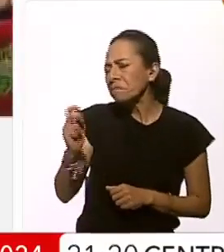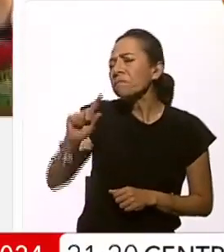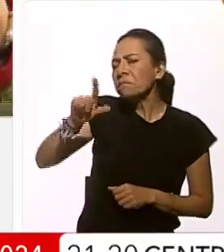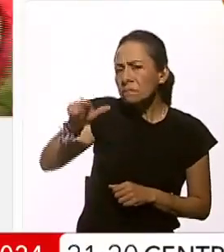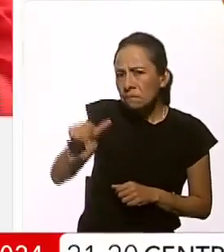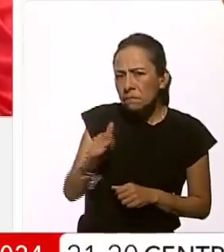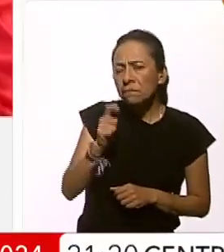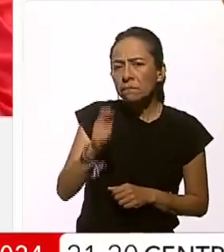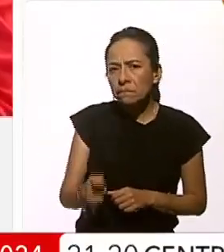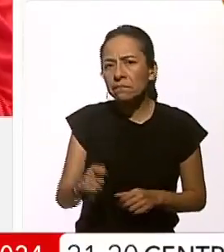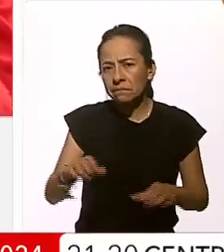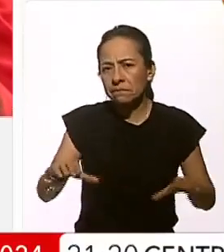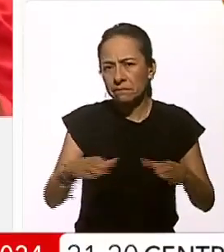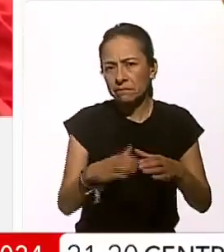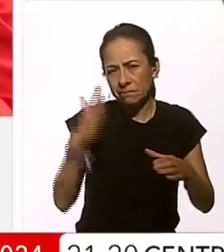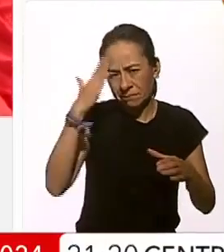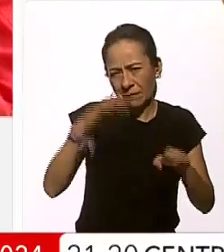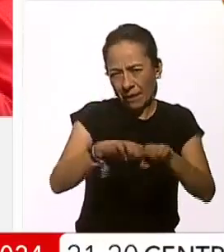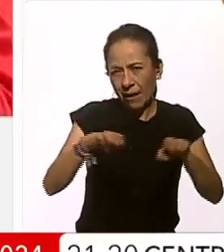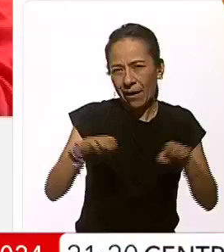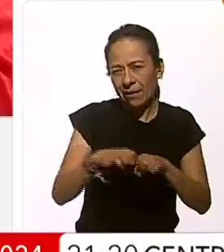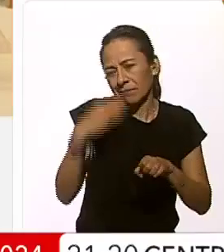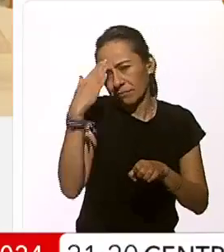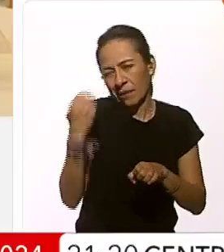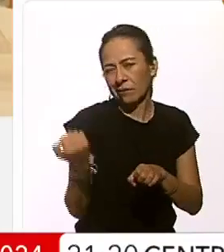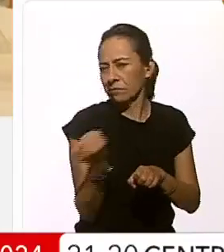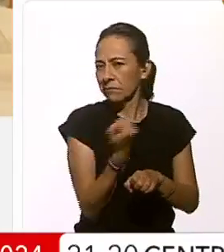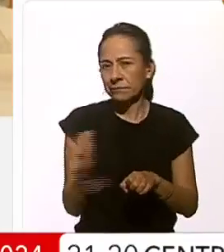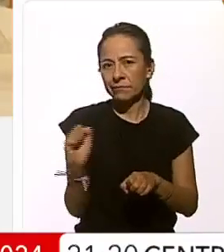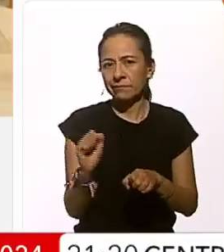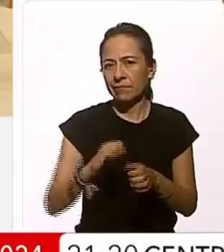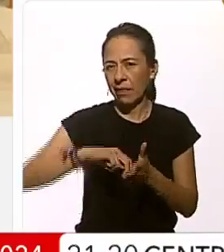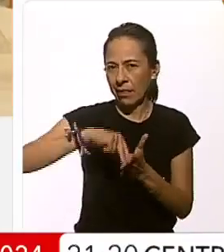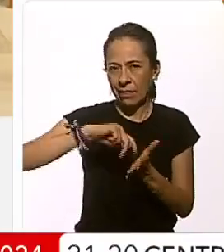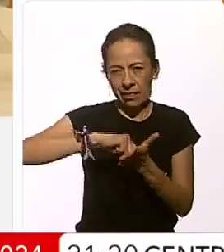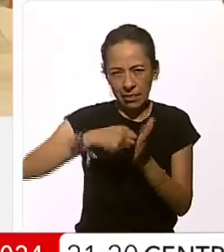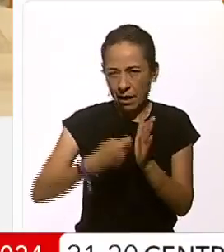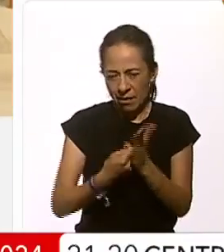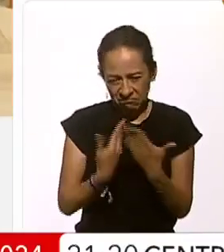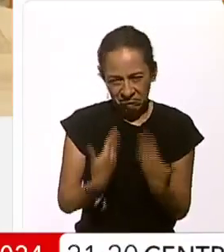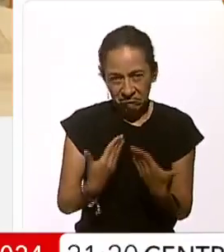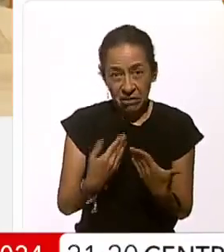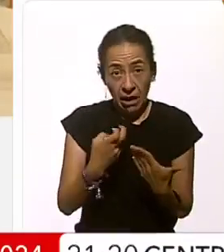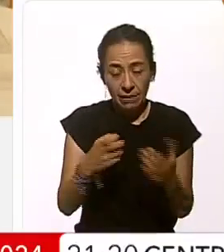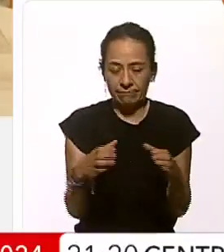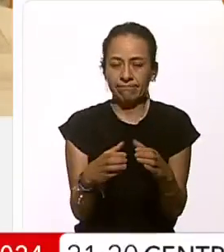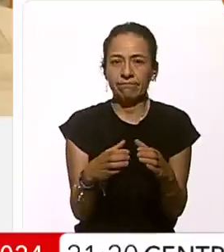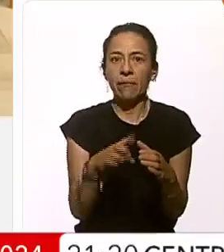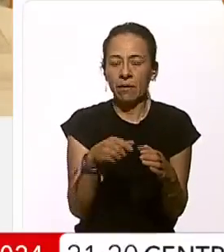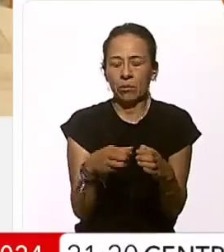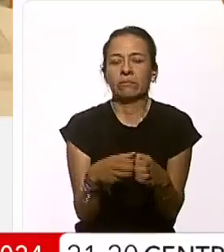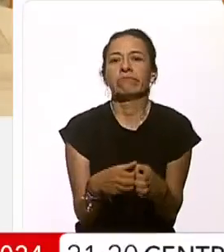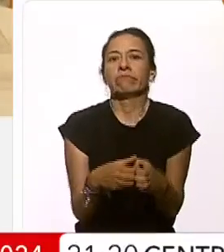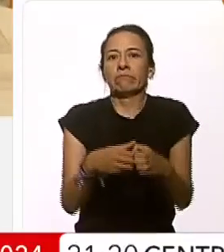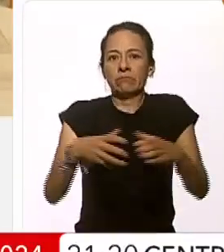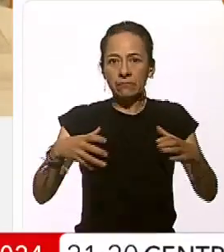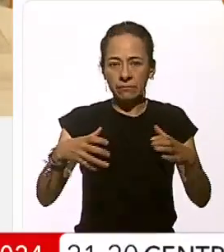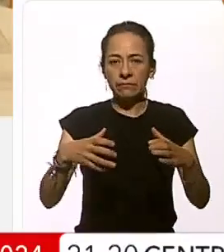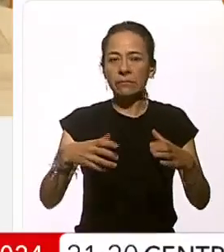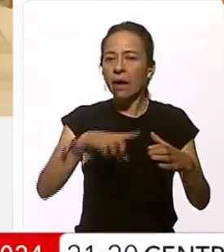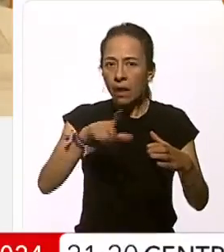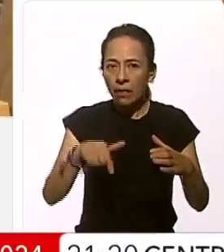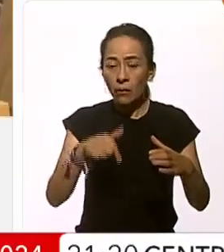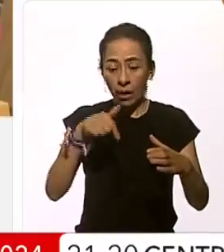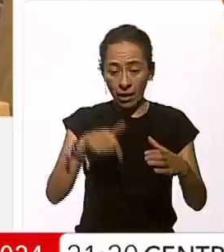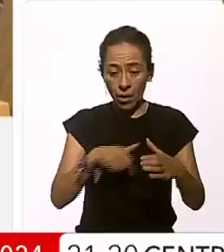con un equipo técnico muy bueno que tuvo que crecer, que se tuvo que adaptar al trabajo territorial, a estar en